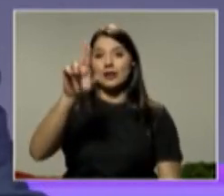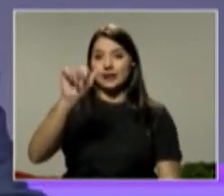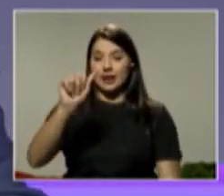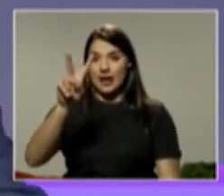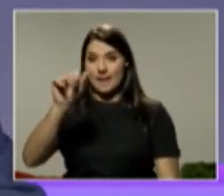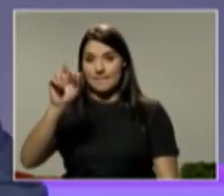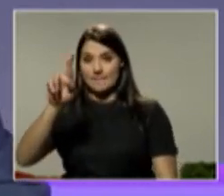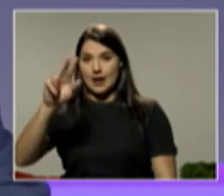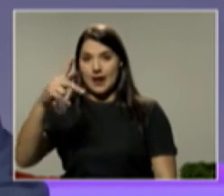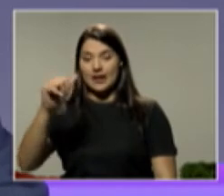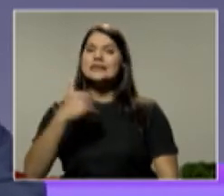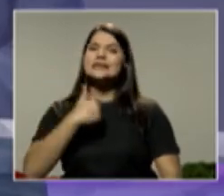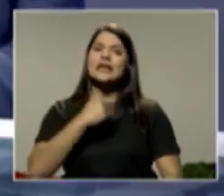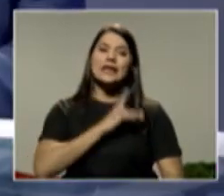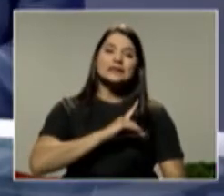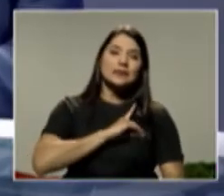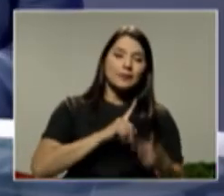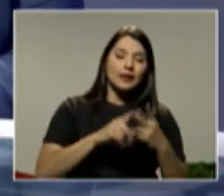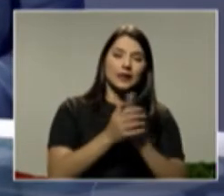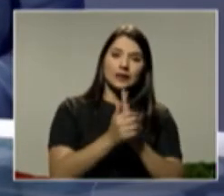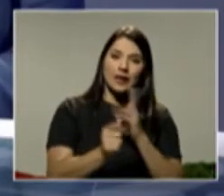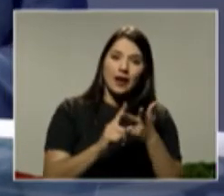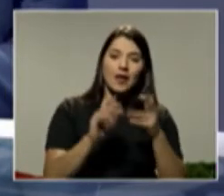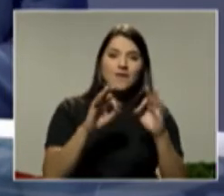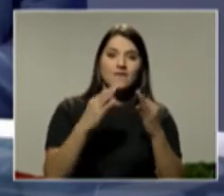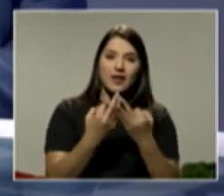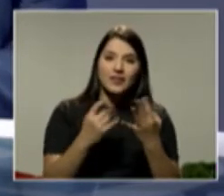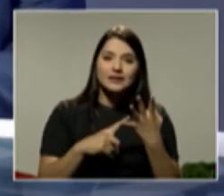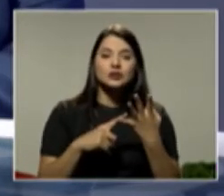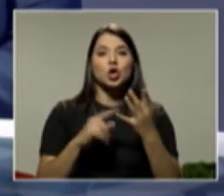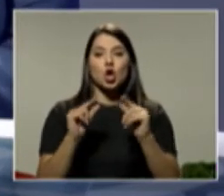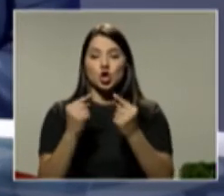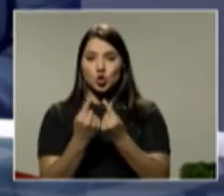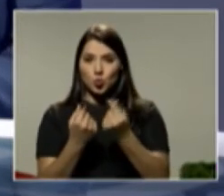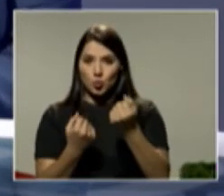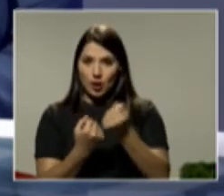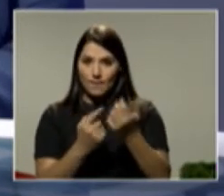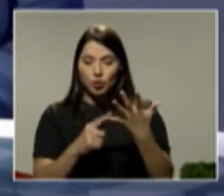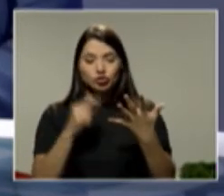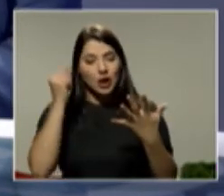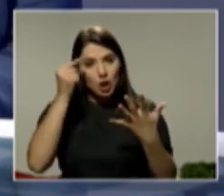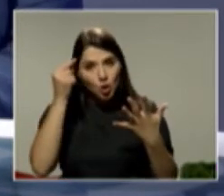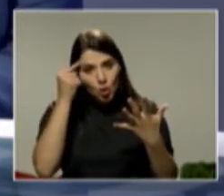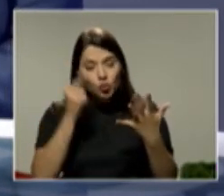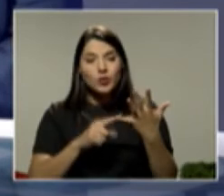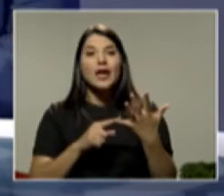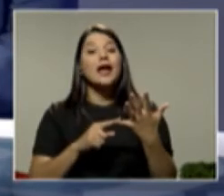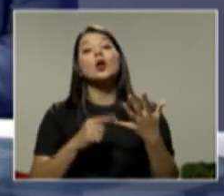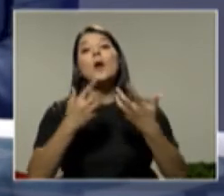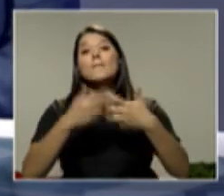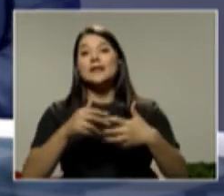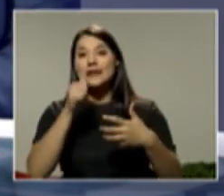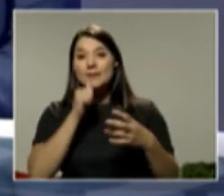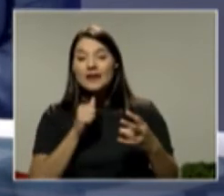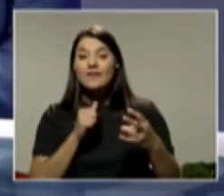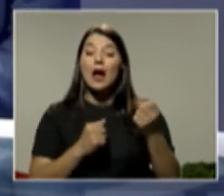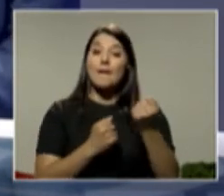su talento, está su familia, está su federación, está la inversión del gobierno, está la inversión de la empresa privada, está el